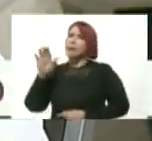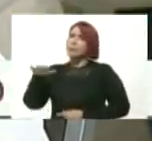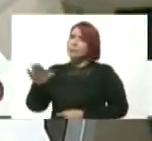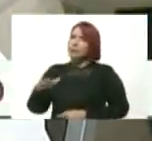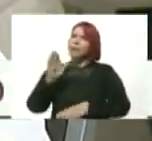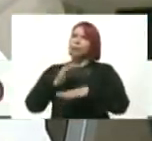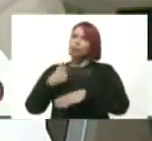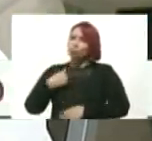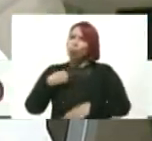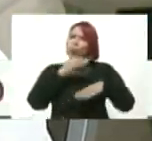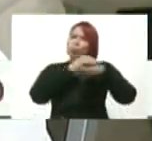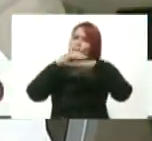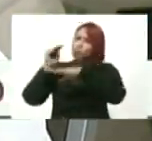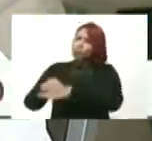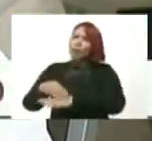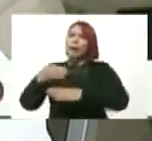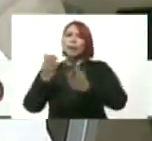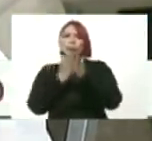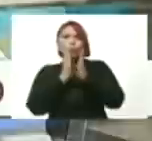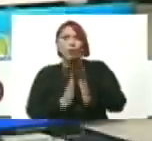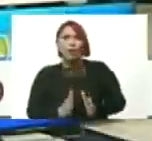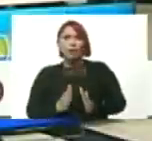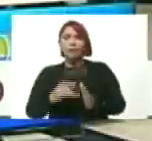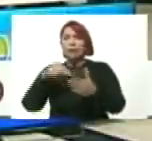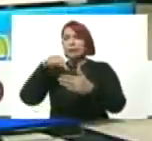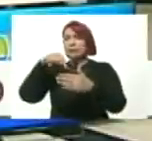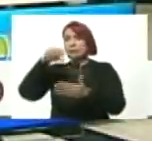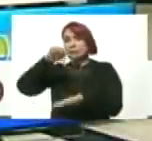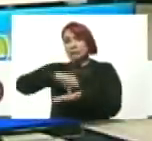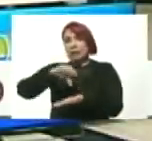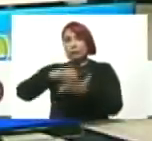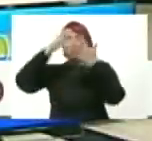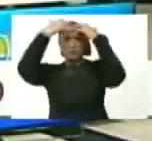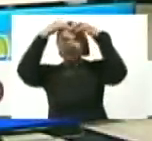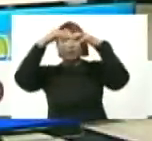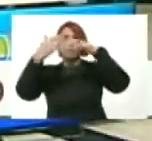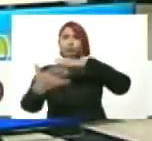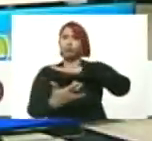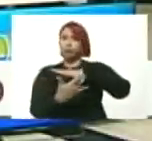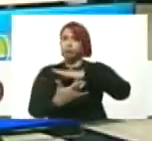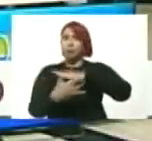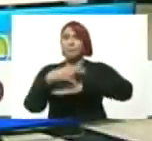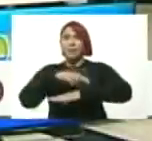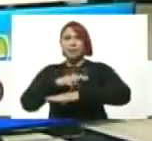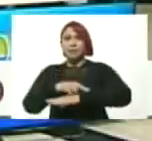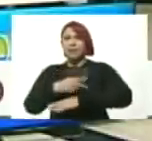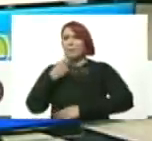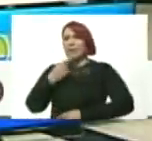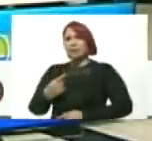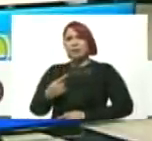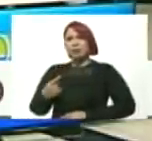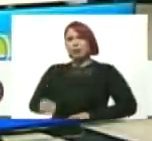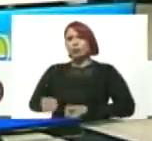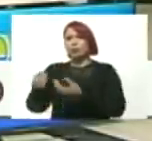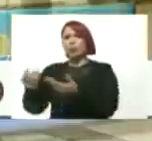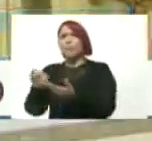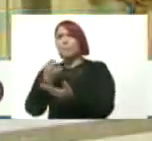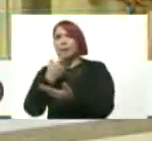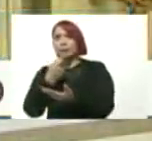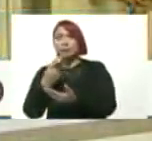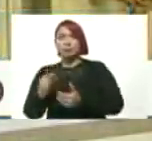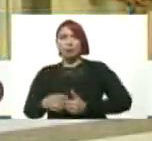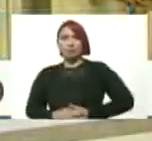consulte en el centro del cerebro de telemedicina me han dicho que te entregue está pastilla y